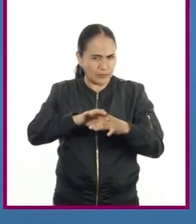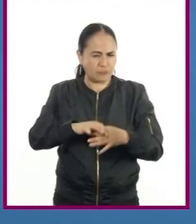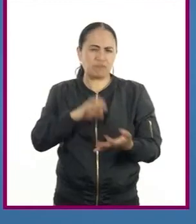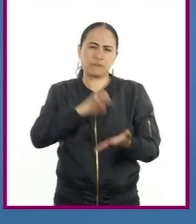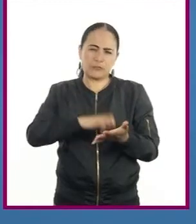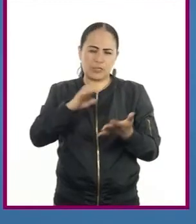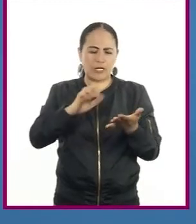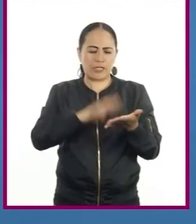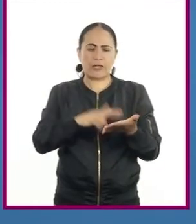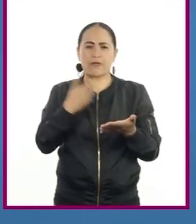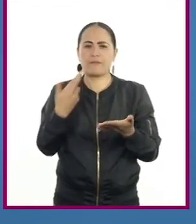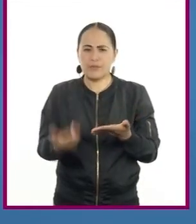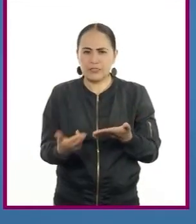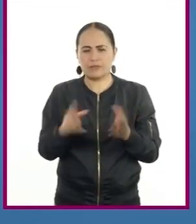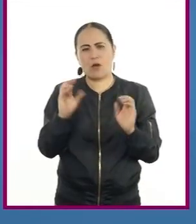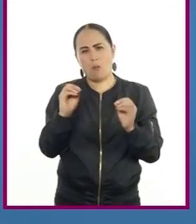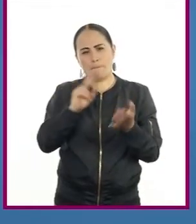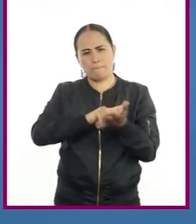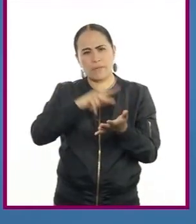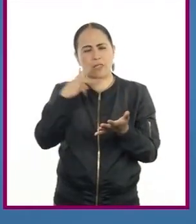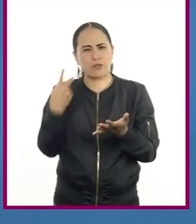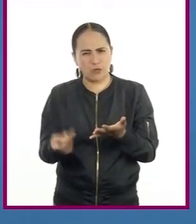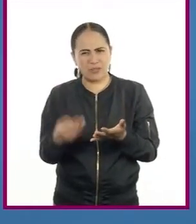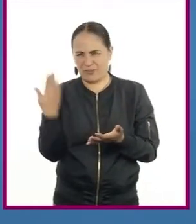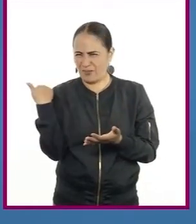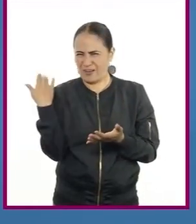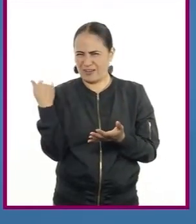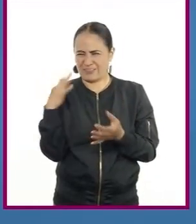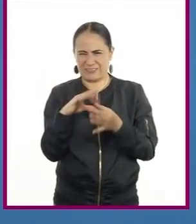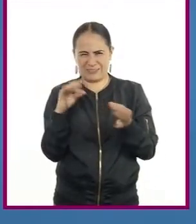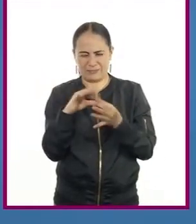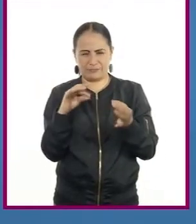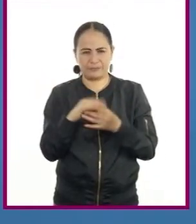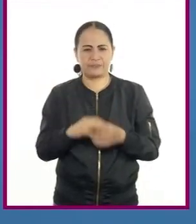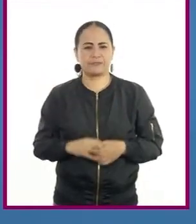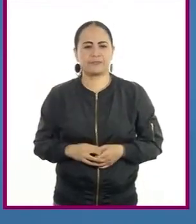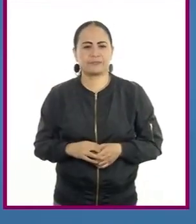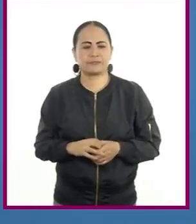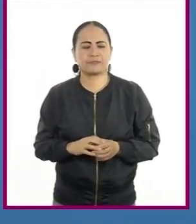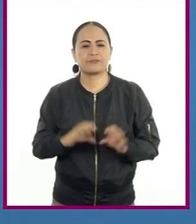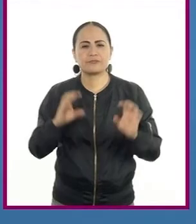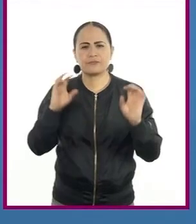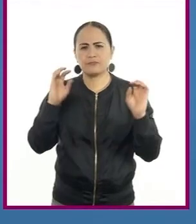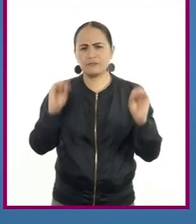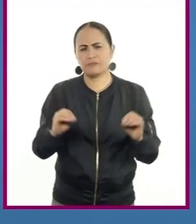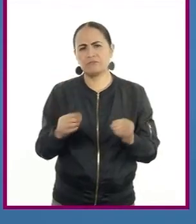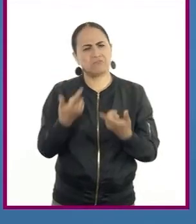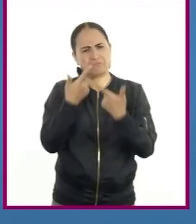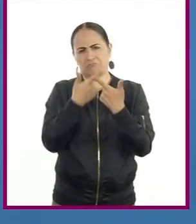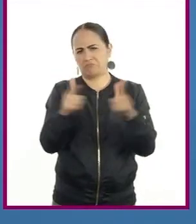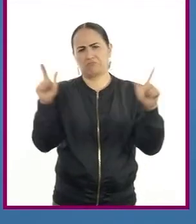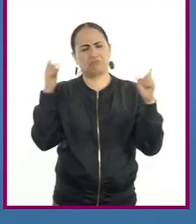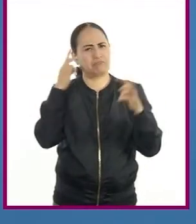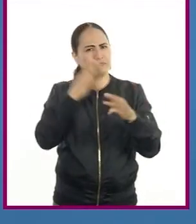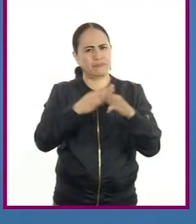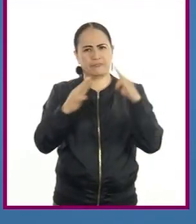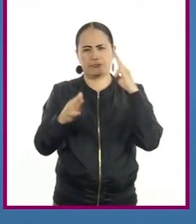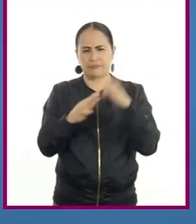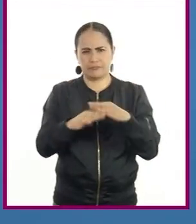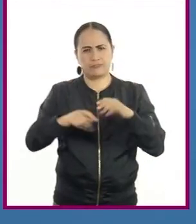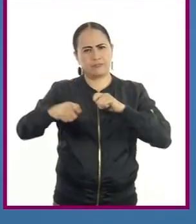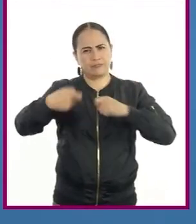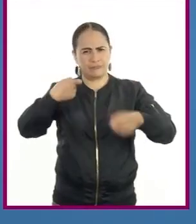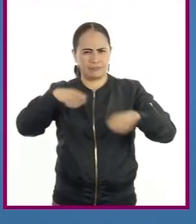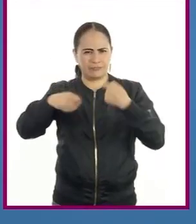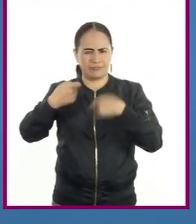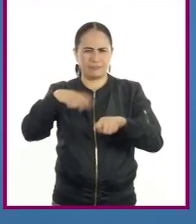recortes de las revistas o periódicos que les mencioné al principio, o incluso algún otro tipo de materiales como